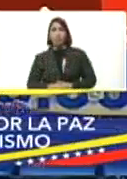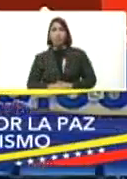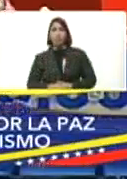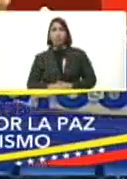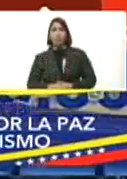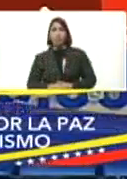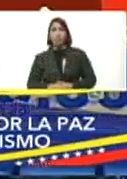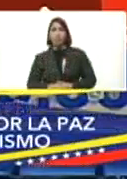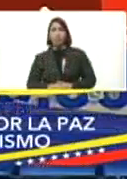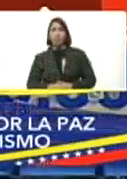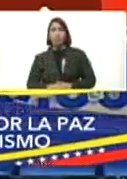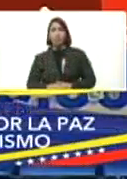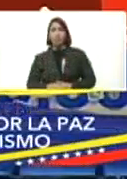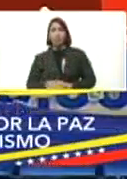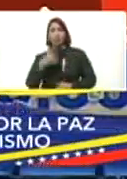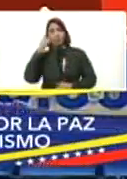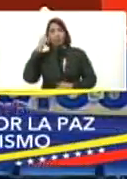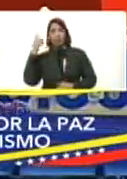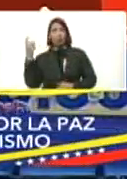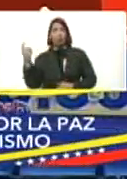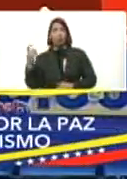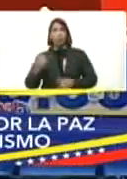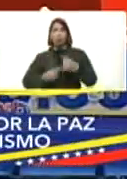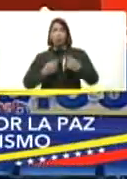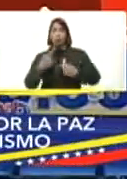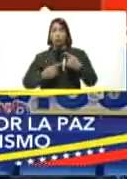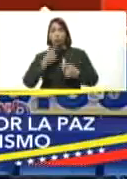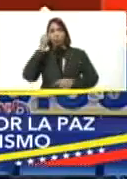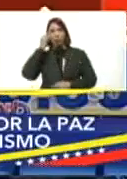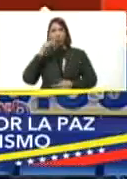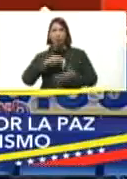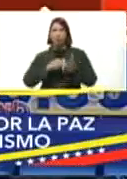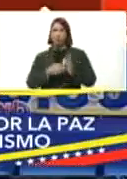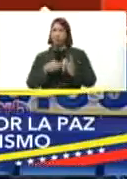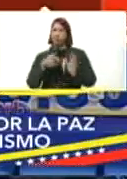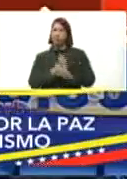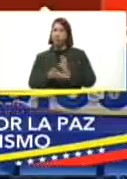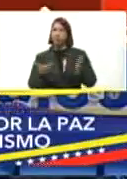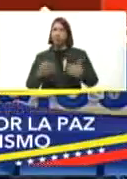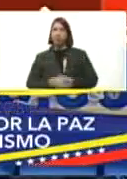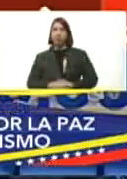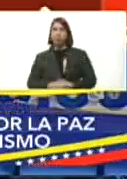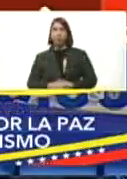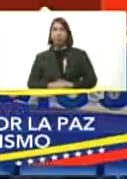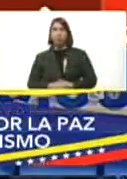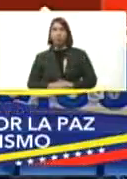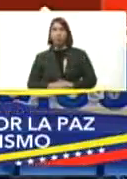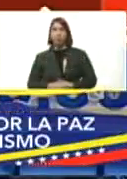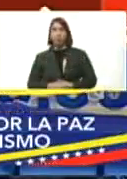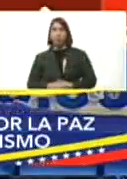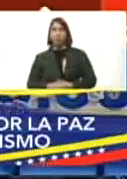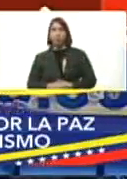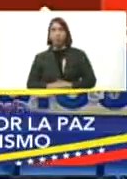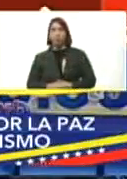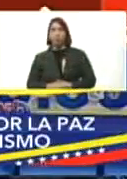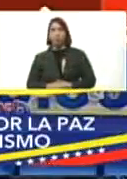He tenido ese sueño varios días seguidos. ¿Qué significará ese sueño? ¡Chávez vive,